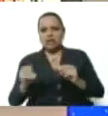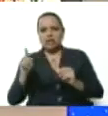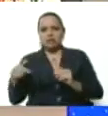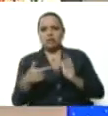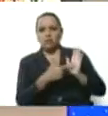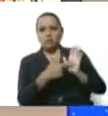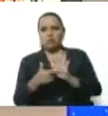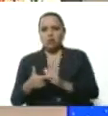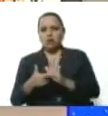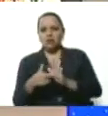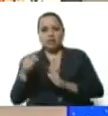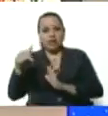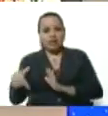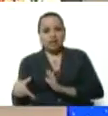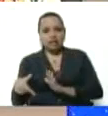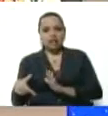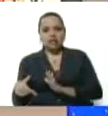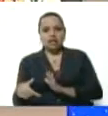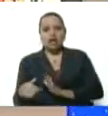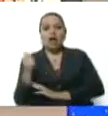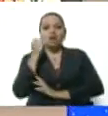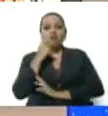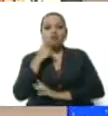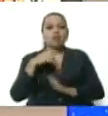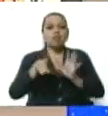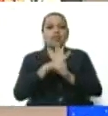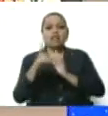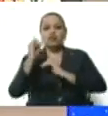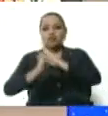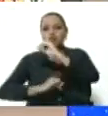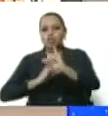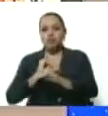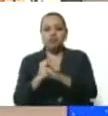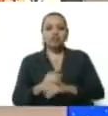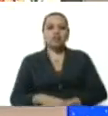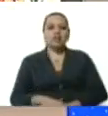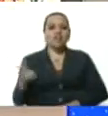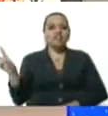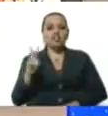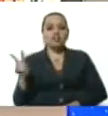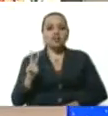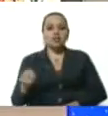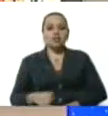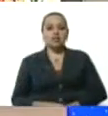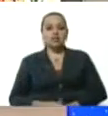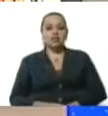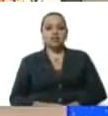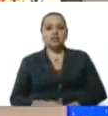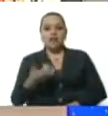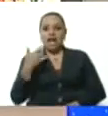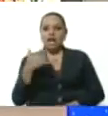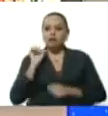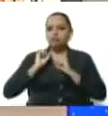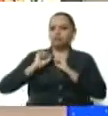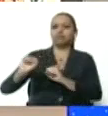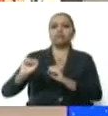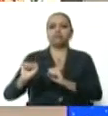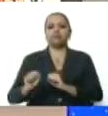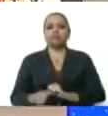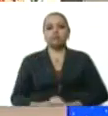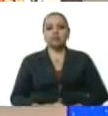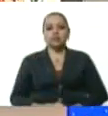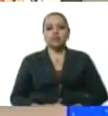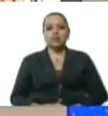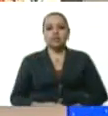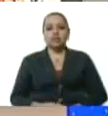marítima de este territorio, violando el derecho internacional, y a lo cual Venezuela consecuentemente se opuso a través de